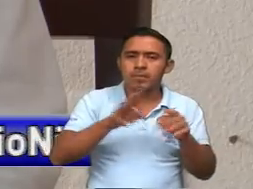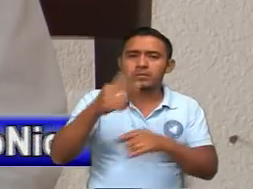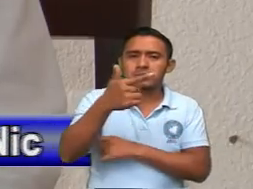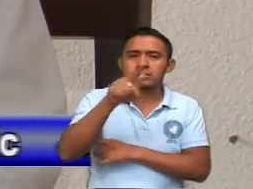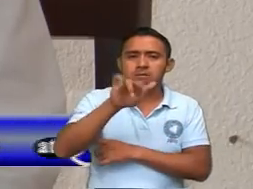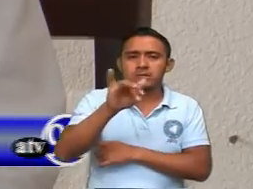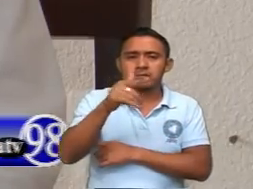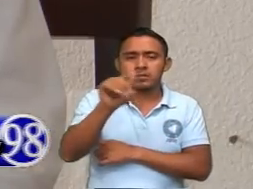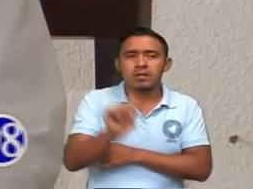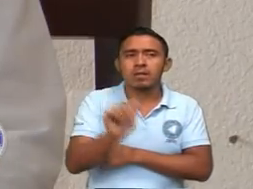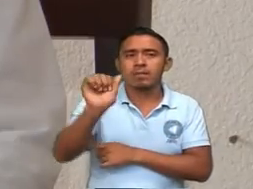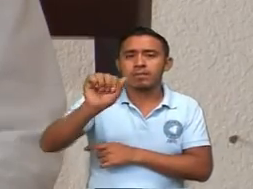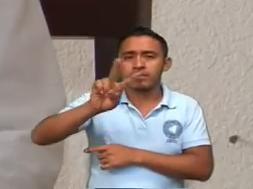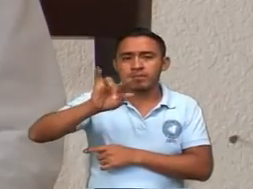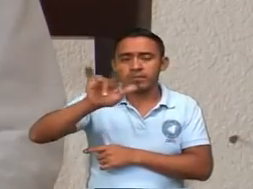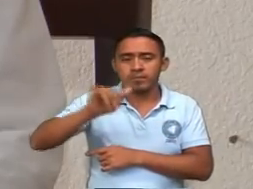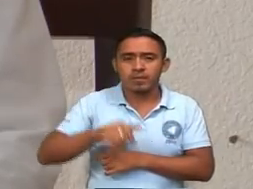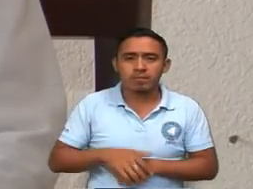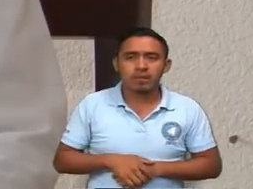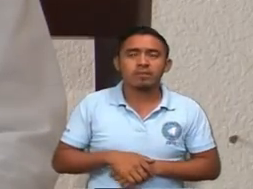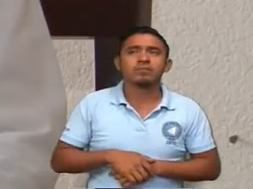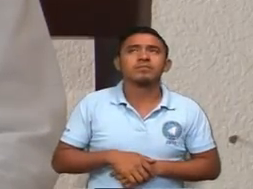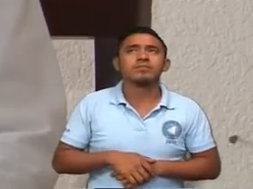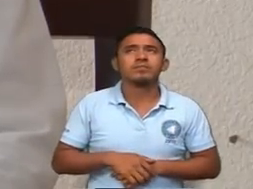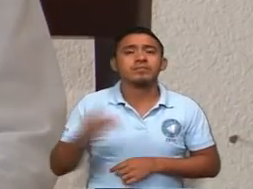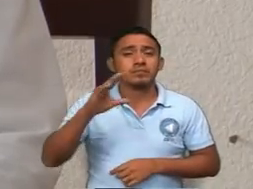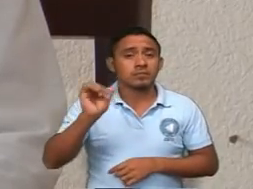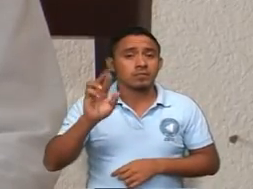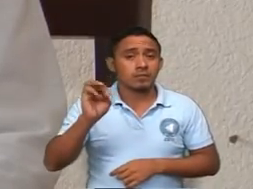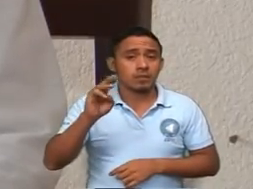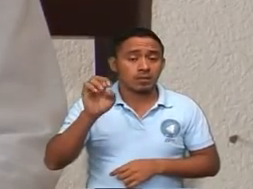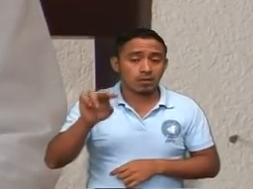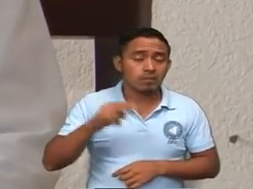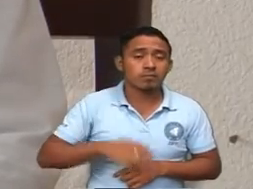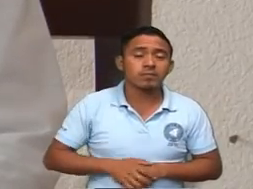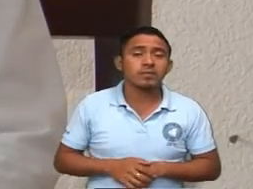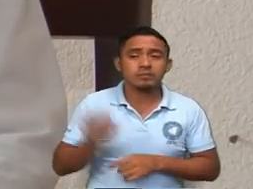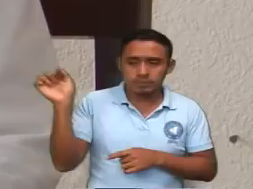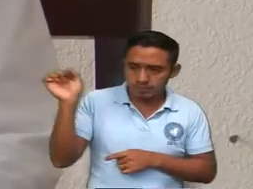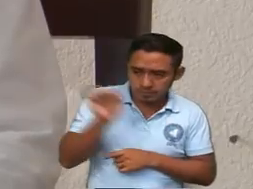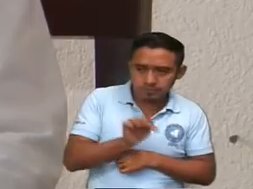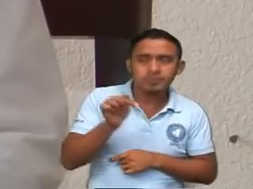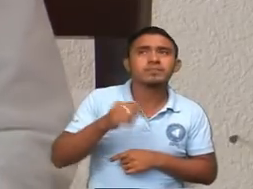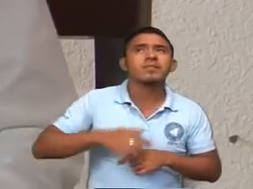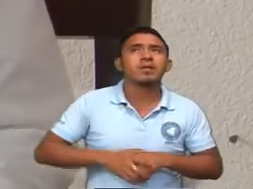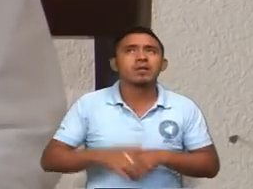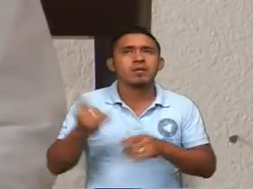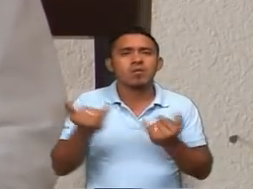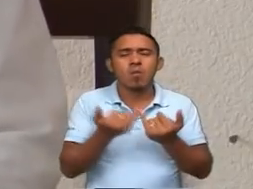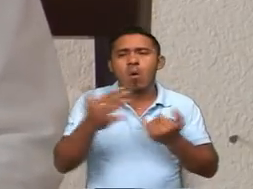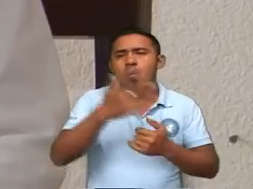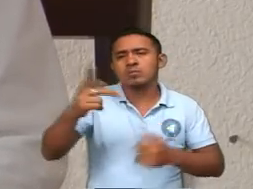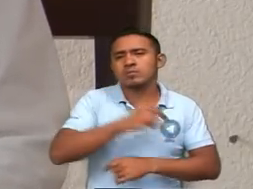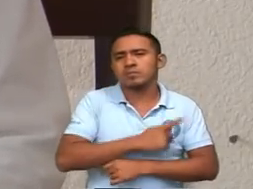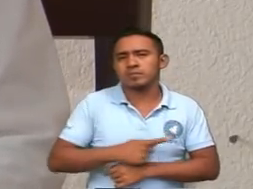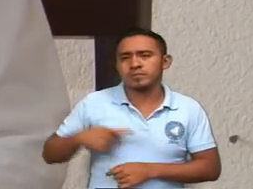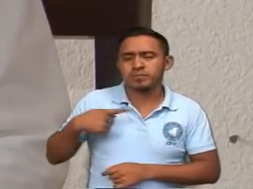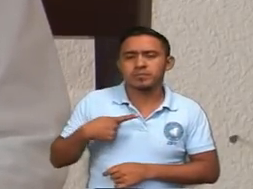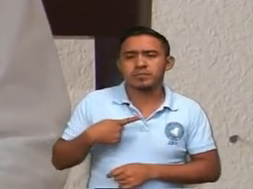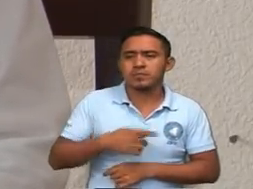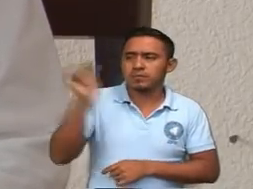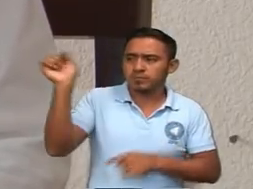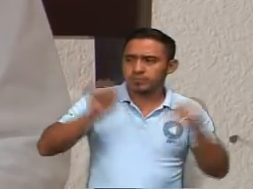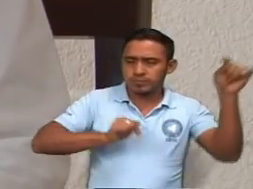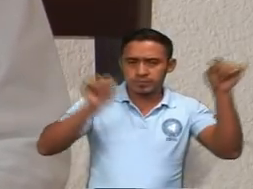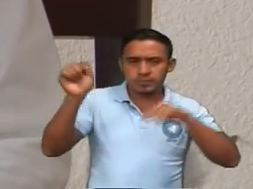Ávila, Carmendelia Talavera, esposa del hermano G. Ávila, que también va a estar con nosotros, y otros pastores más que han llegado